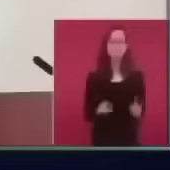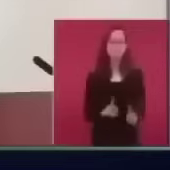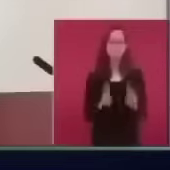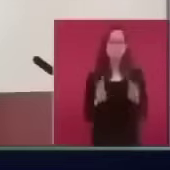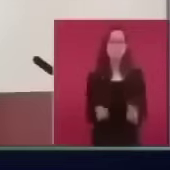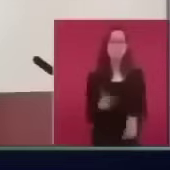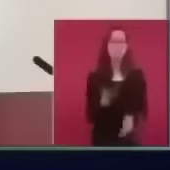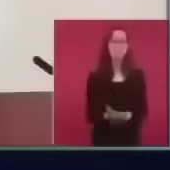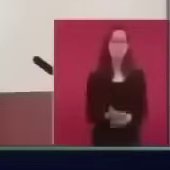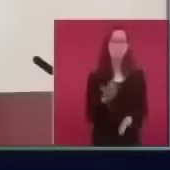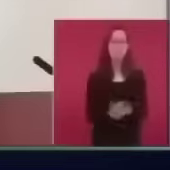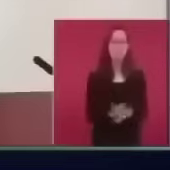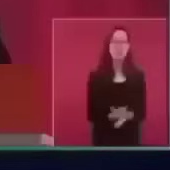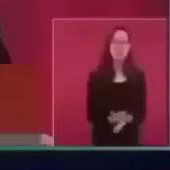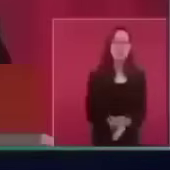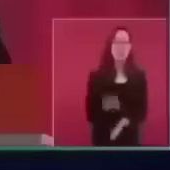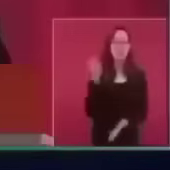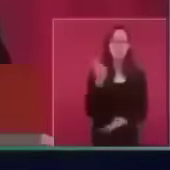personas.